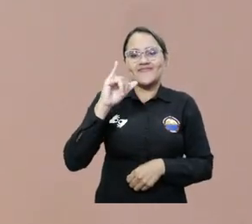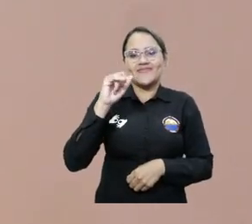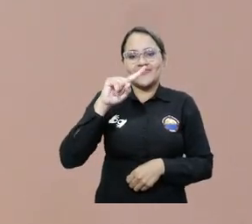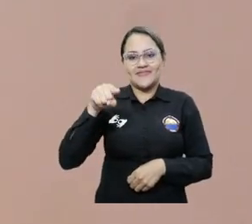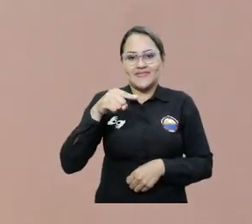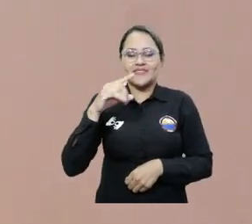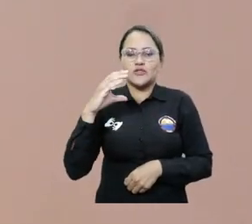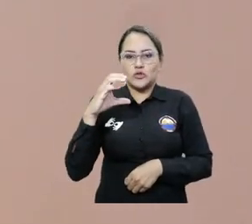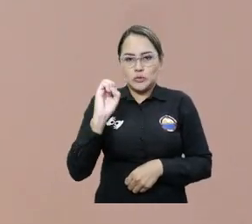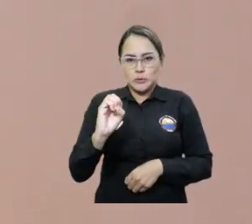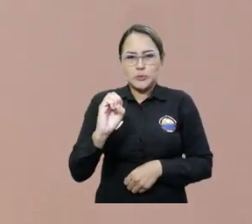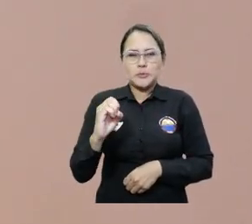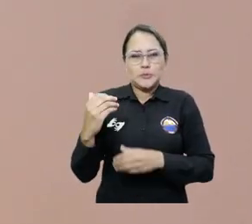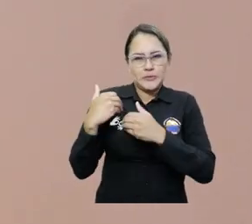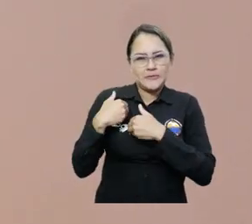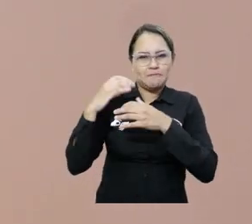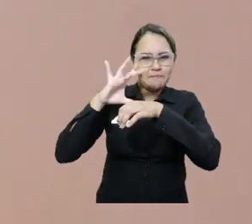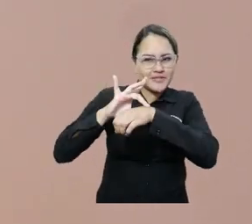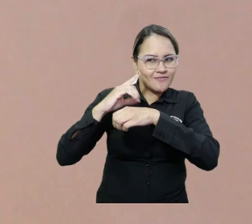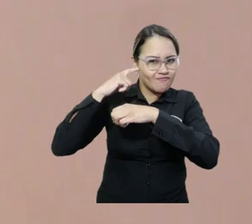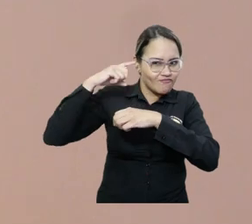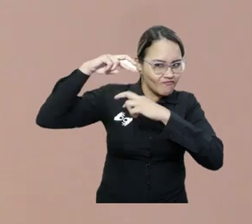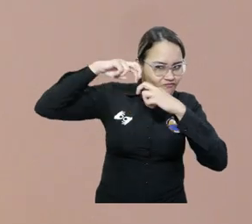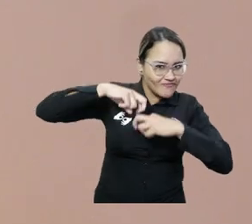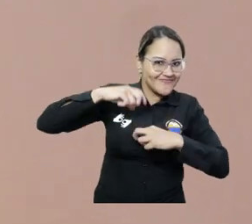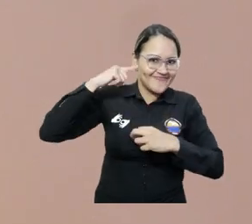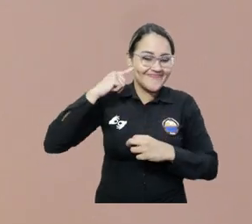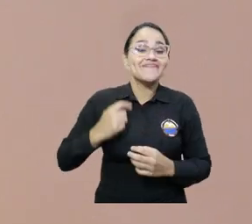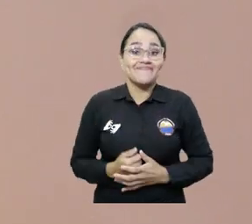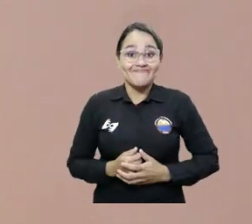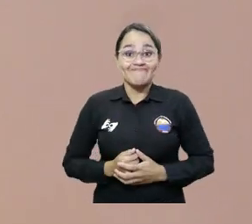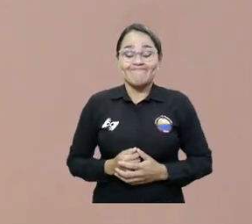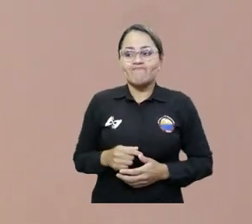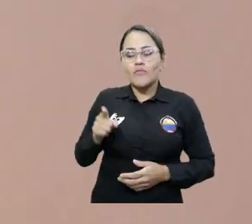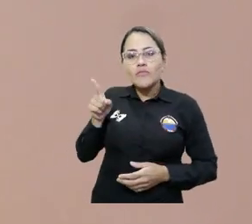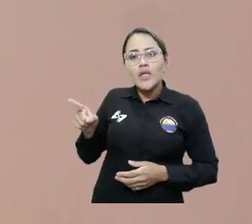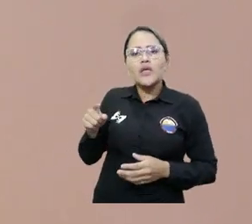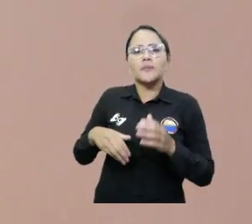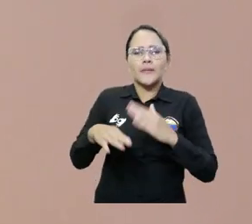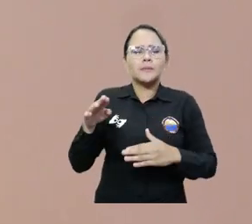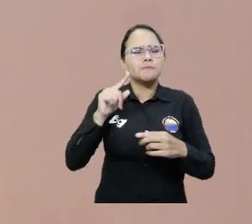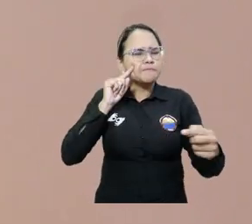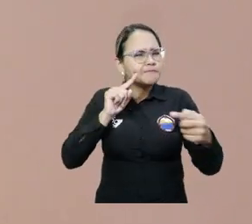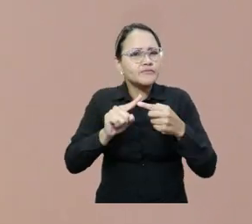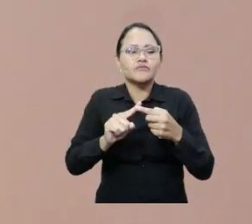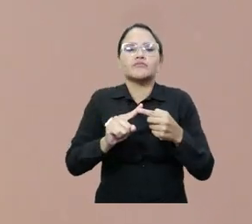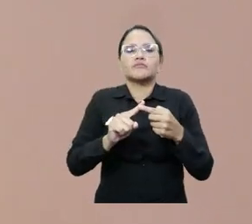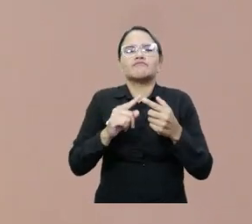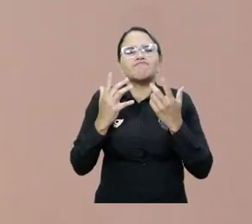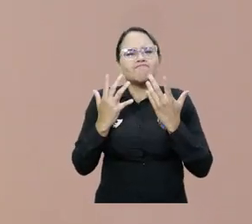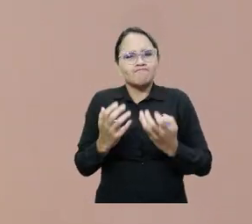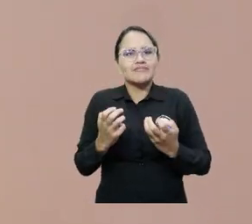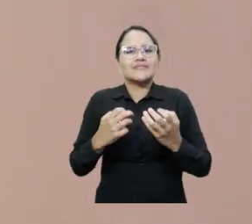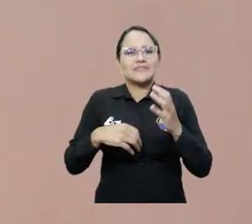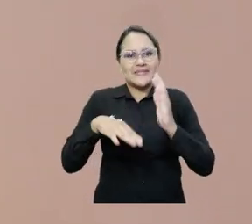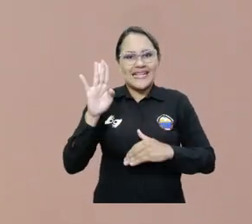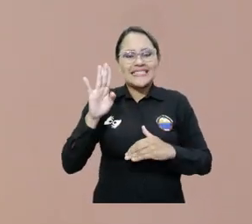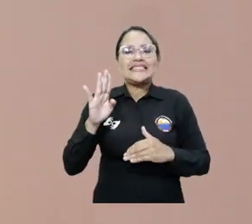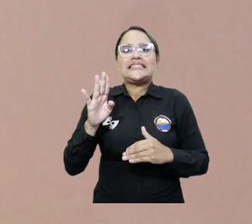plan principal es llevar al programa de Medicina